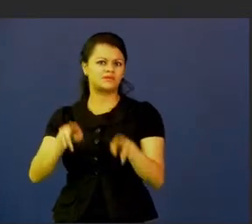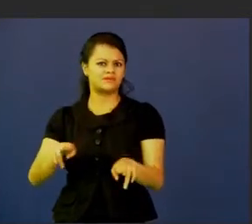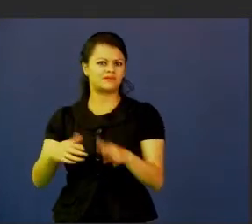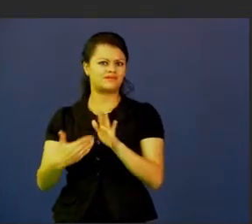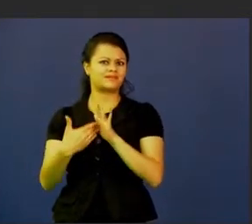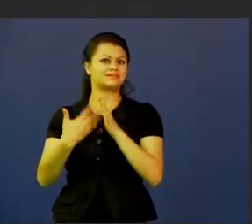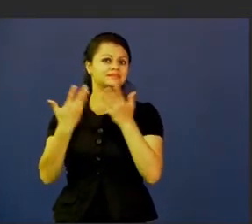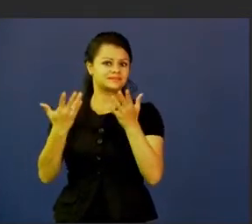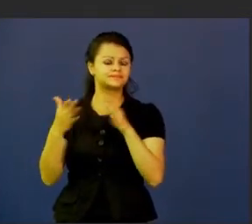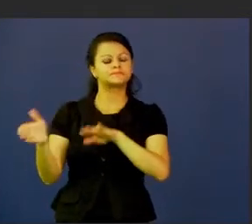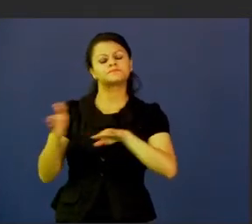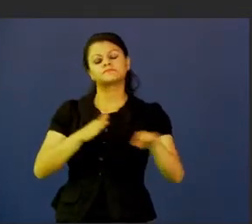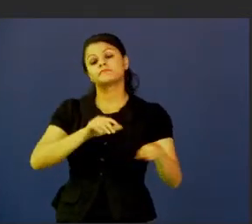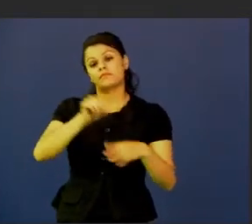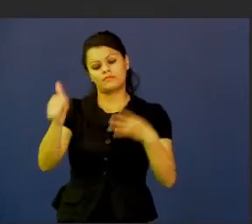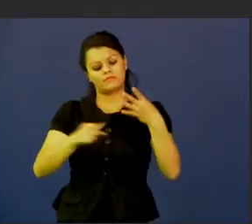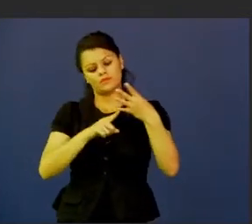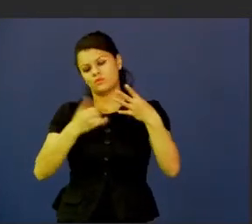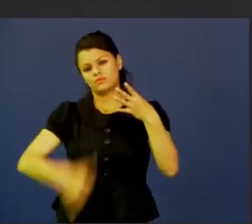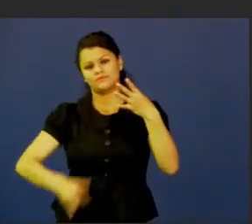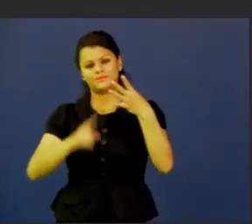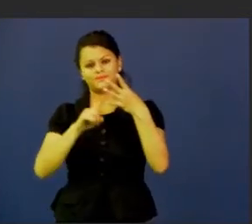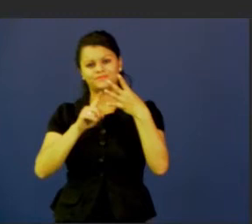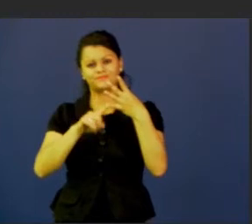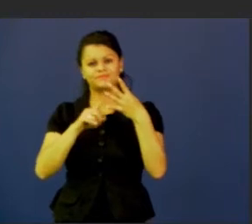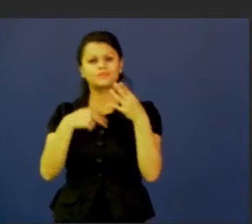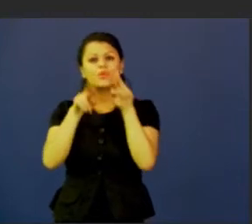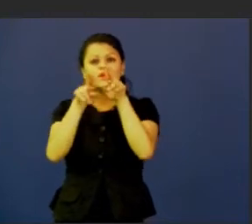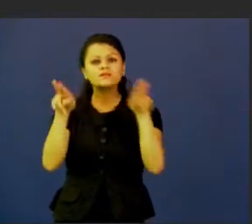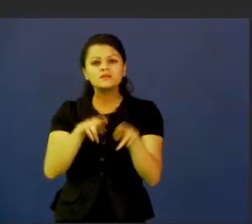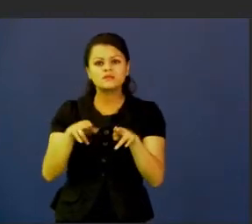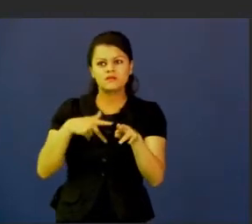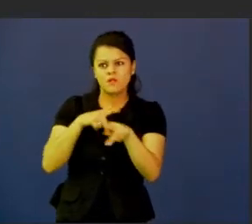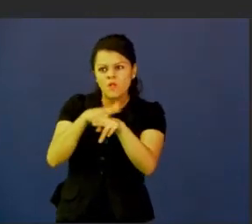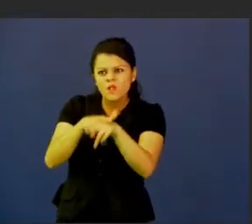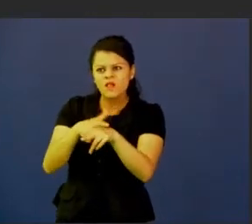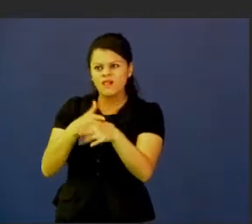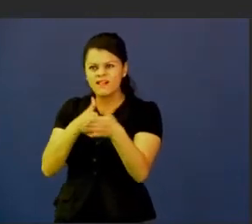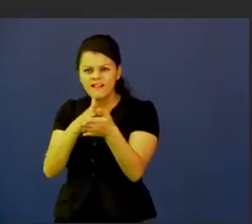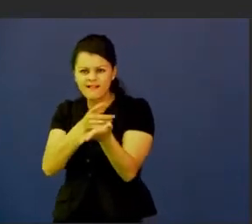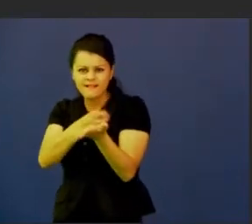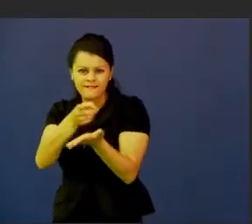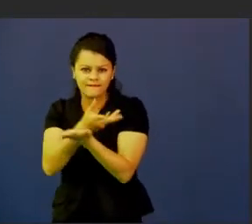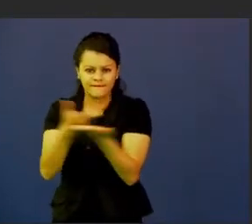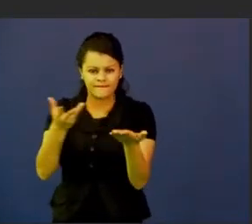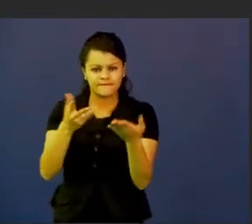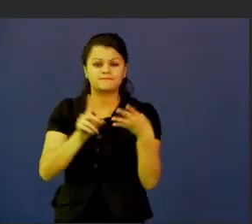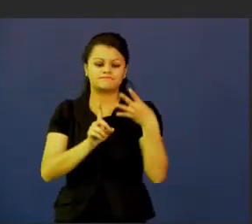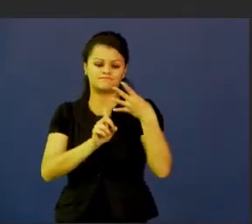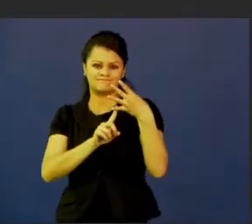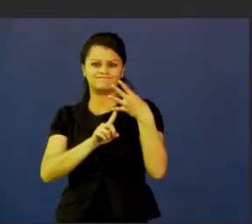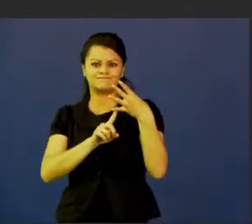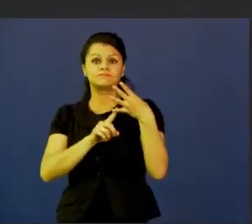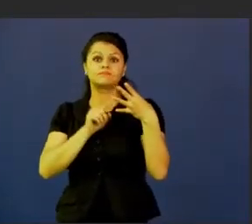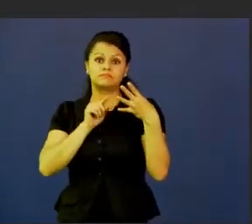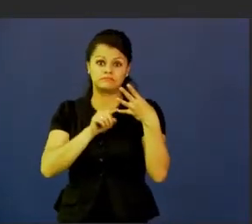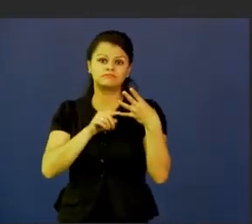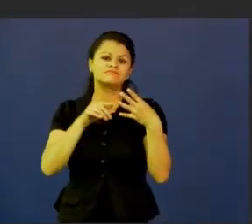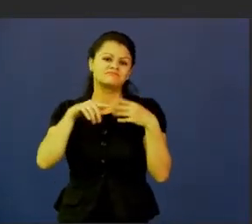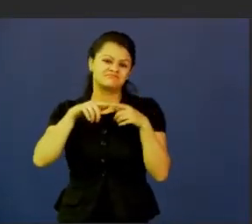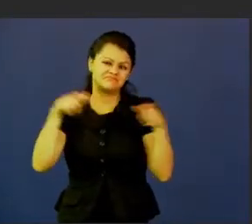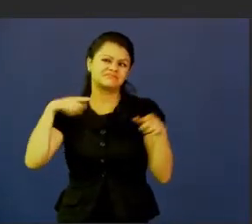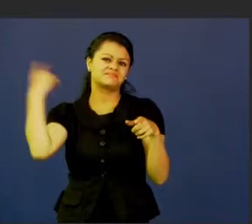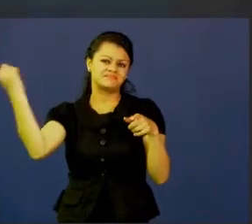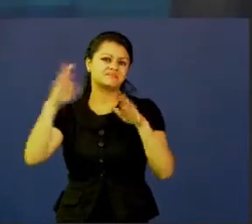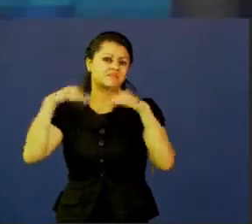llama ciberacoso o el ciberbullying. Con el ciberacoso, pues este es muy conocido en los colegios, creo que aquí les estoy